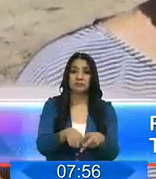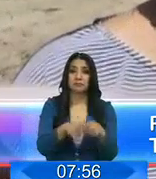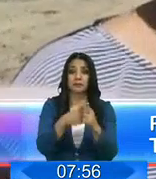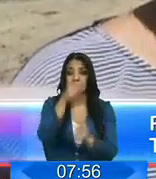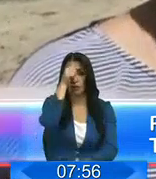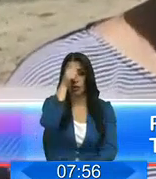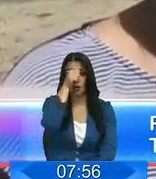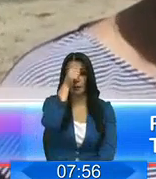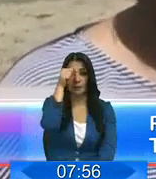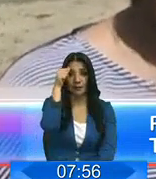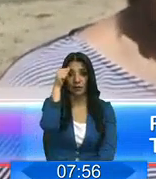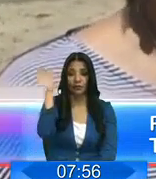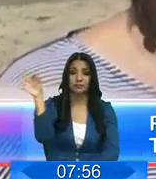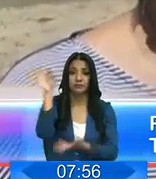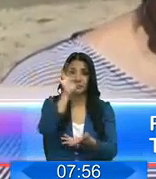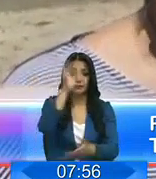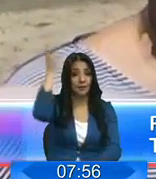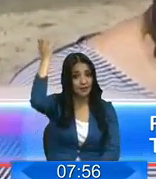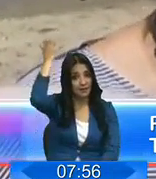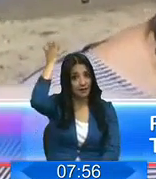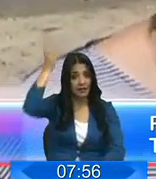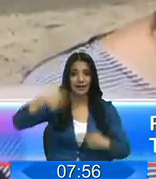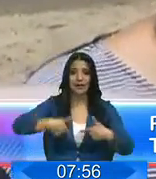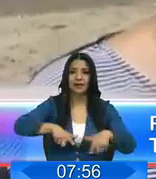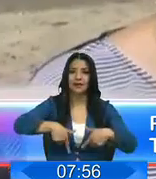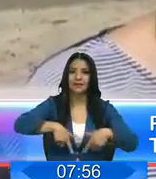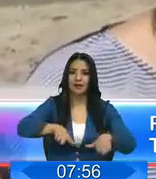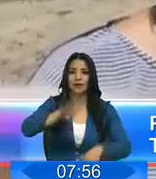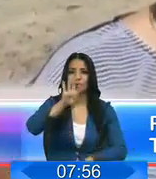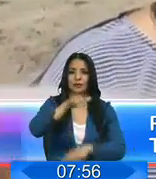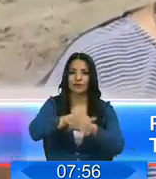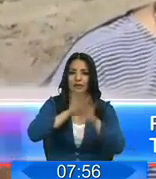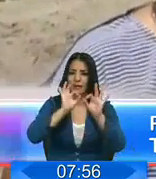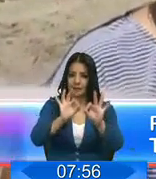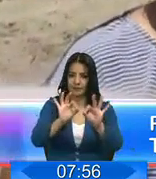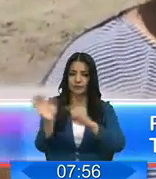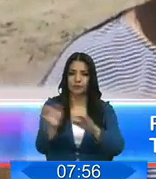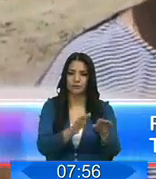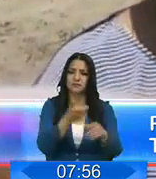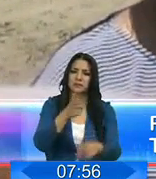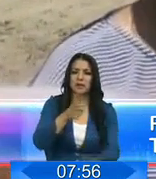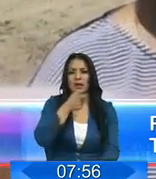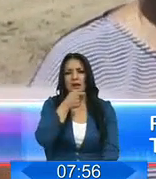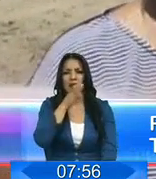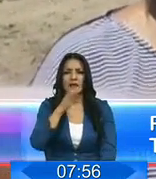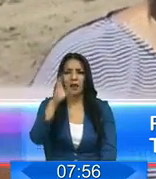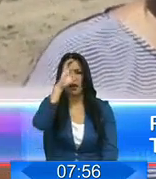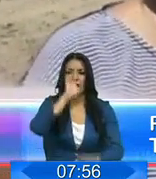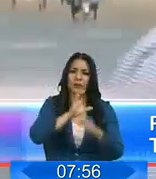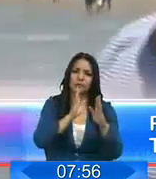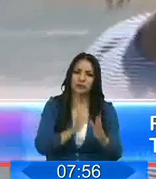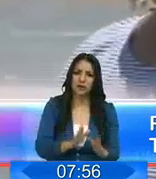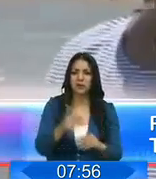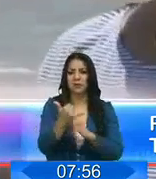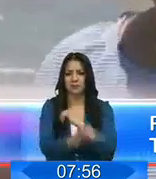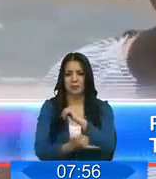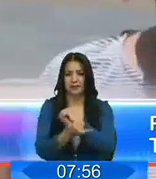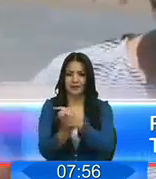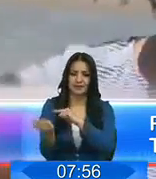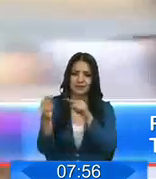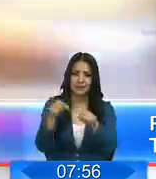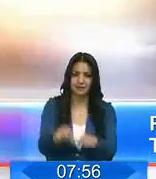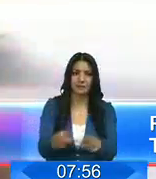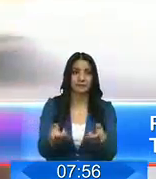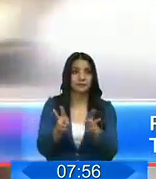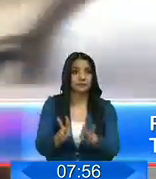domingo con la elección de la reina del carnaval desde las 4 de la tarde. Vamos a tener artistas nacionales e internacionales y también va a